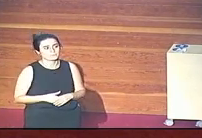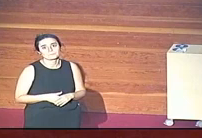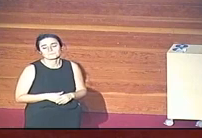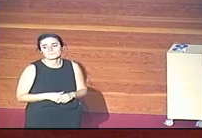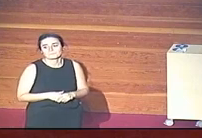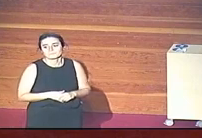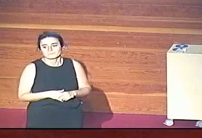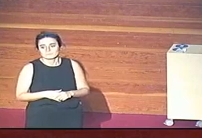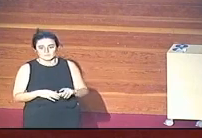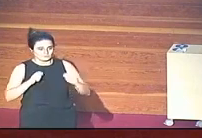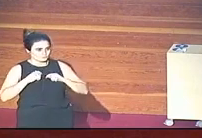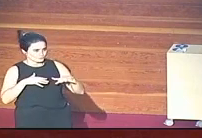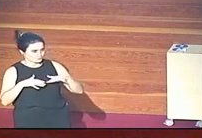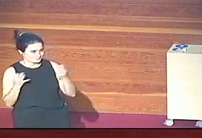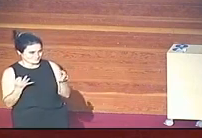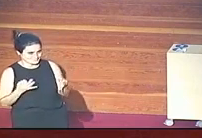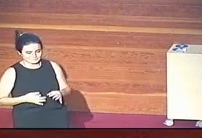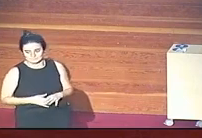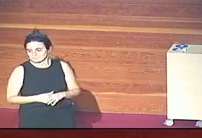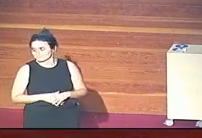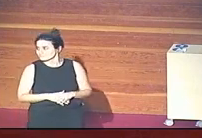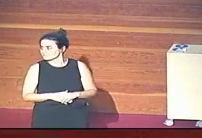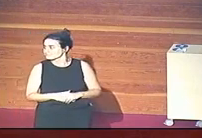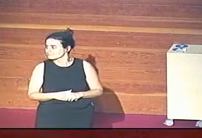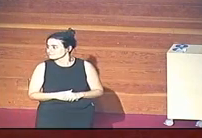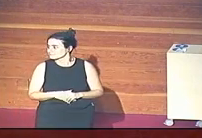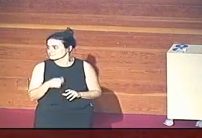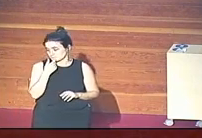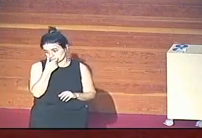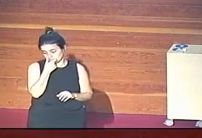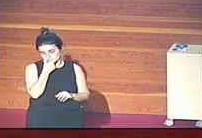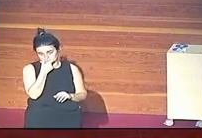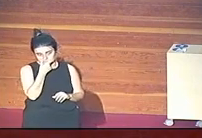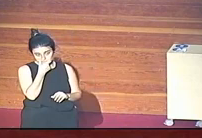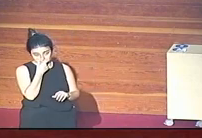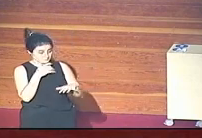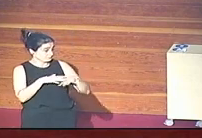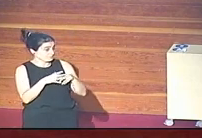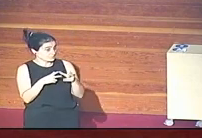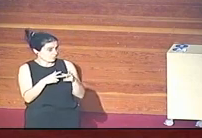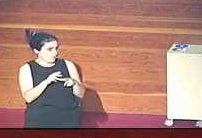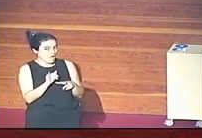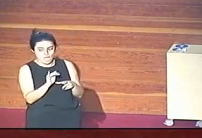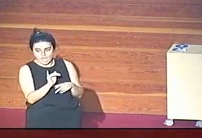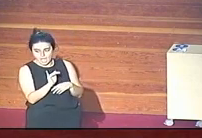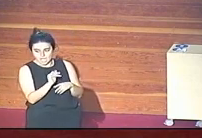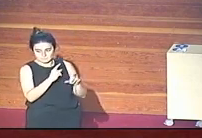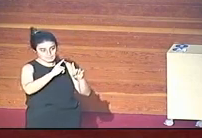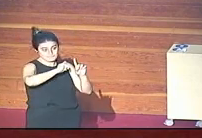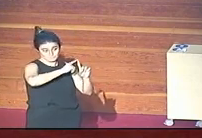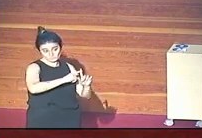que nos mueve bueno pues tienen una serie de ventajas para poder difundir la información ambiental